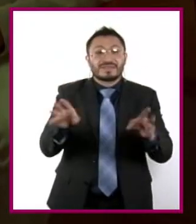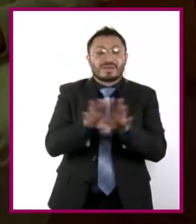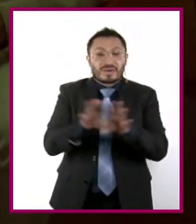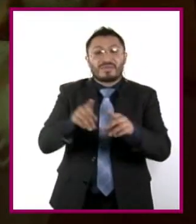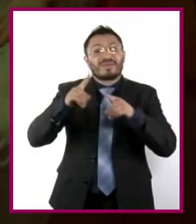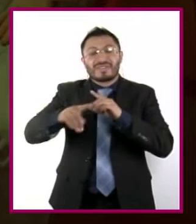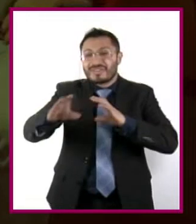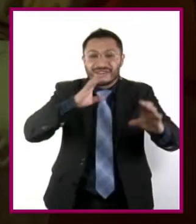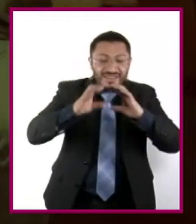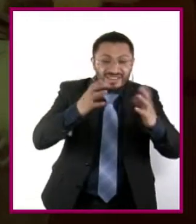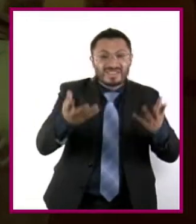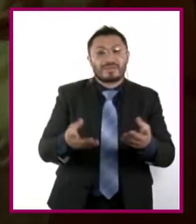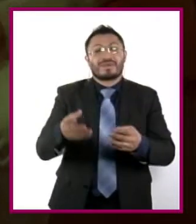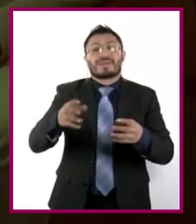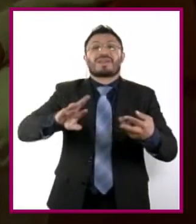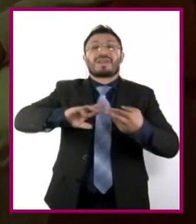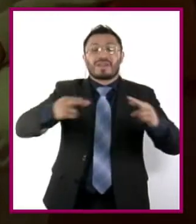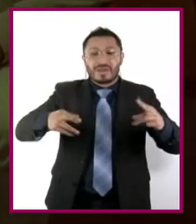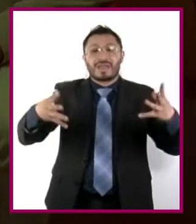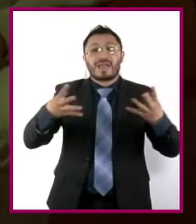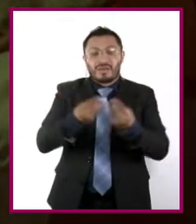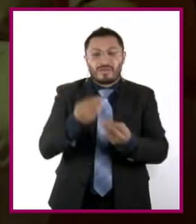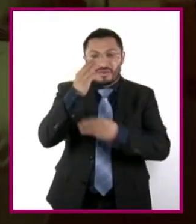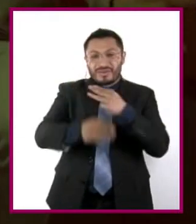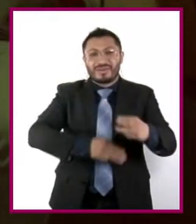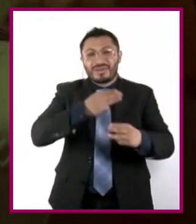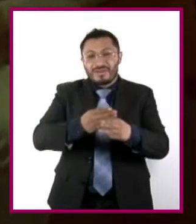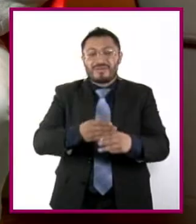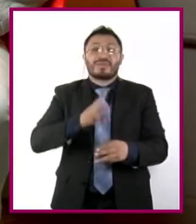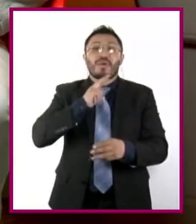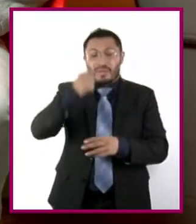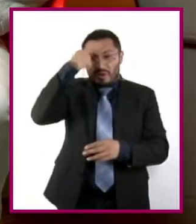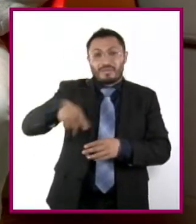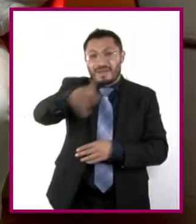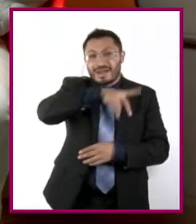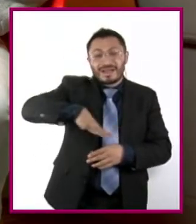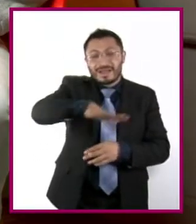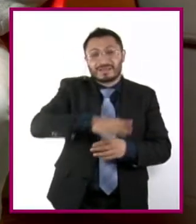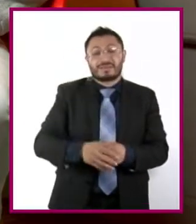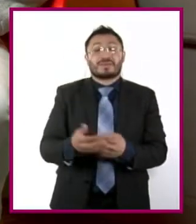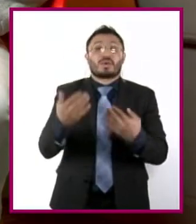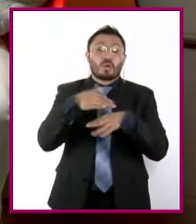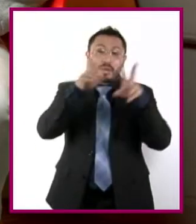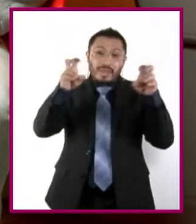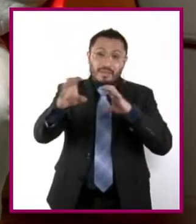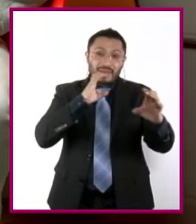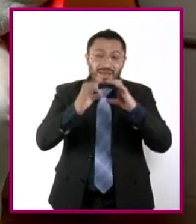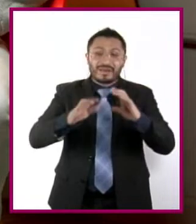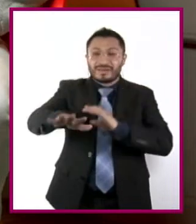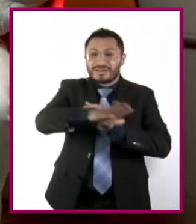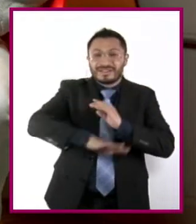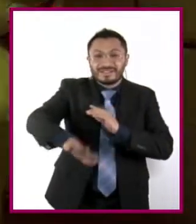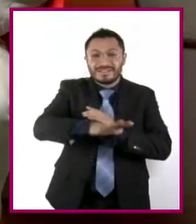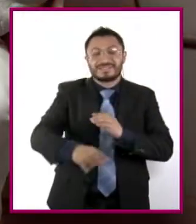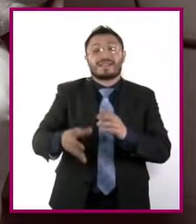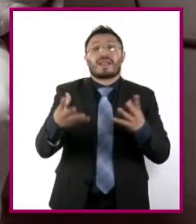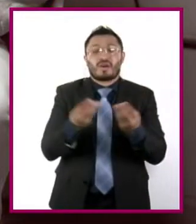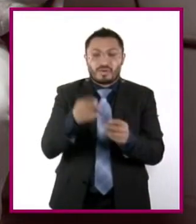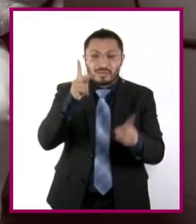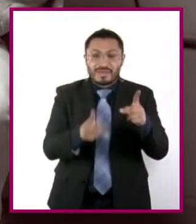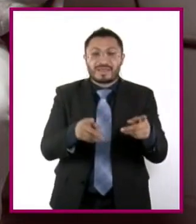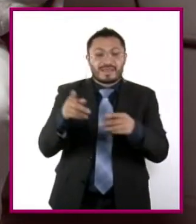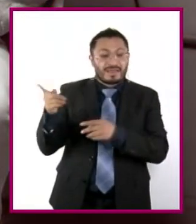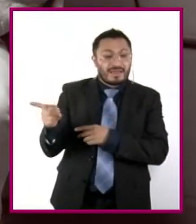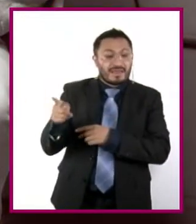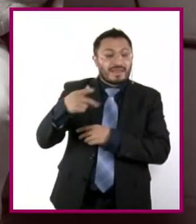mutuo respeto, una colaboración, un mundo que sea deseable para todos. Sobre la comunicación para la convivencia, vamos a conversar con